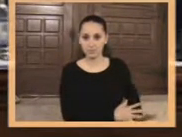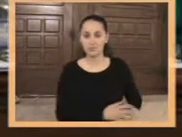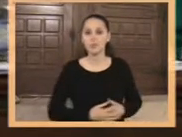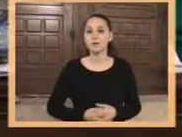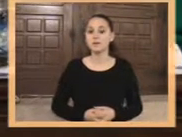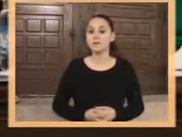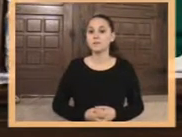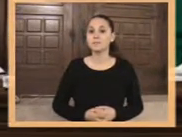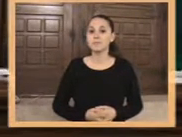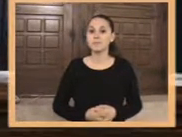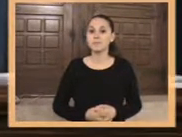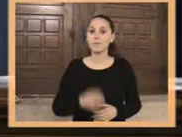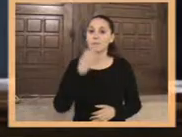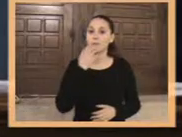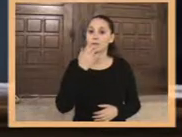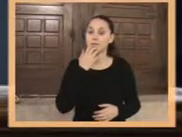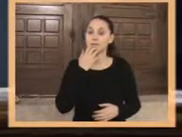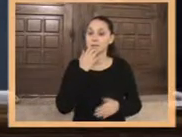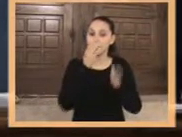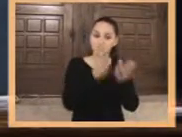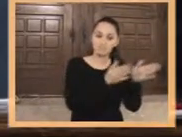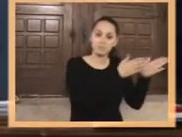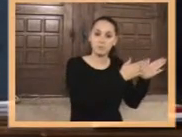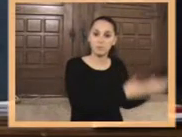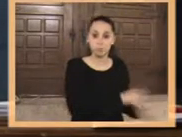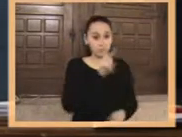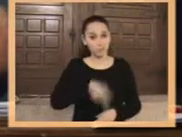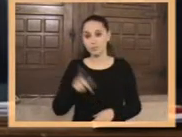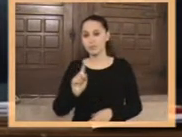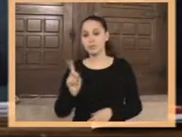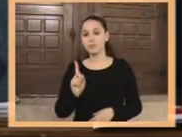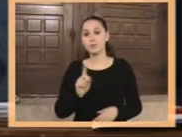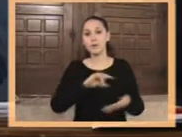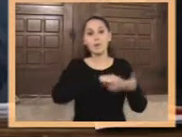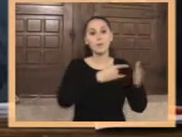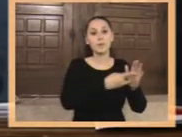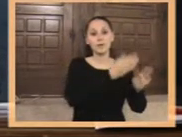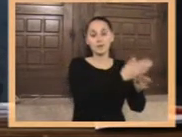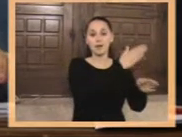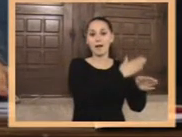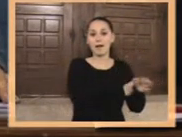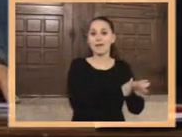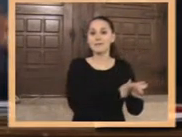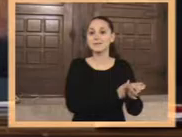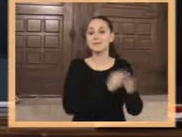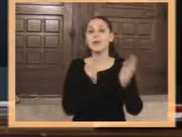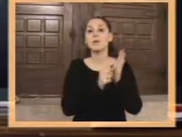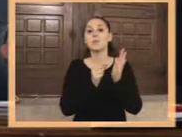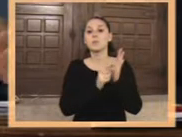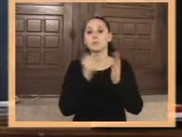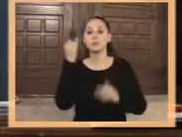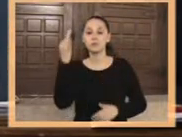se atiende esa retirada del anteproyecto, el punto número segundo te dice, si no,